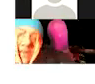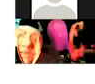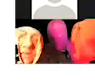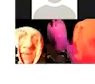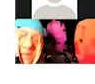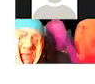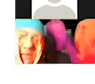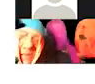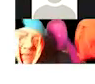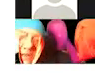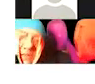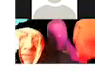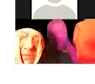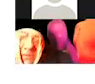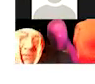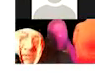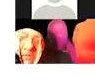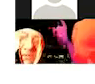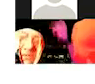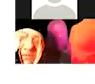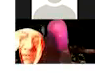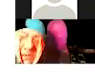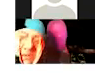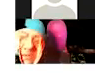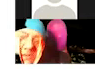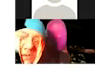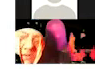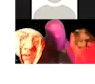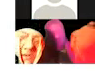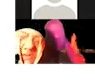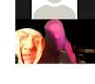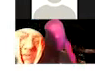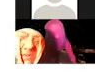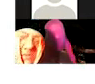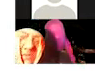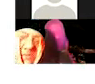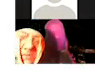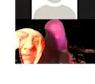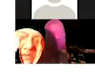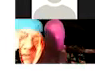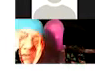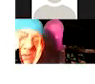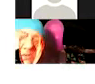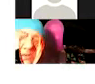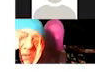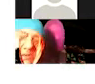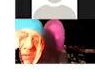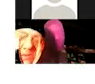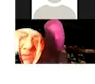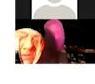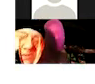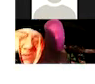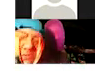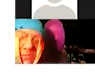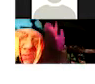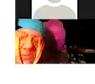Esta ciudad se está levantando sobre la base de una nueva esclavitud, dice el loco que ha quedado